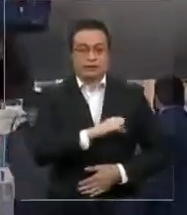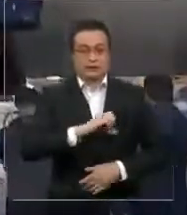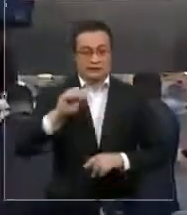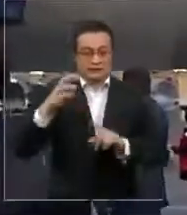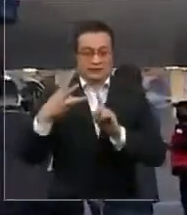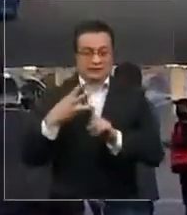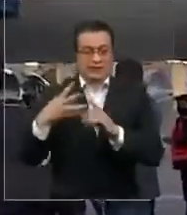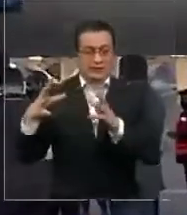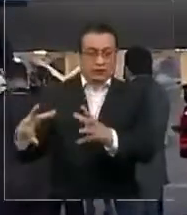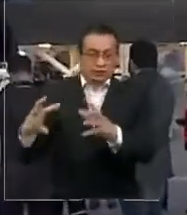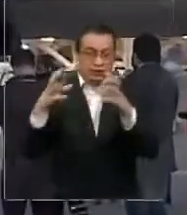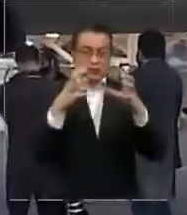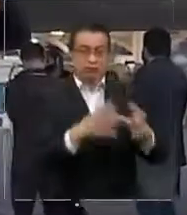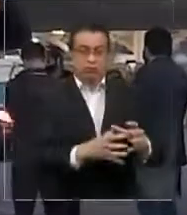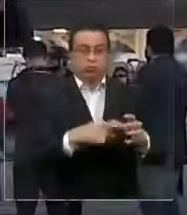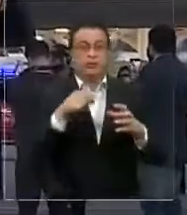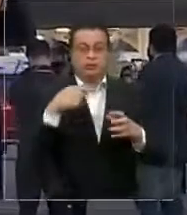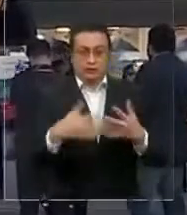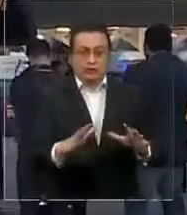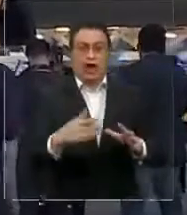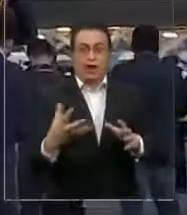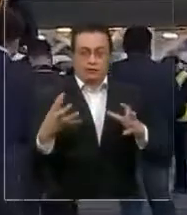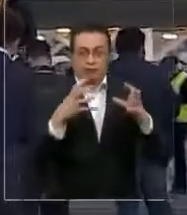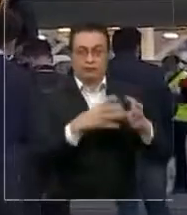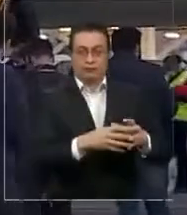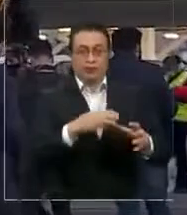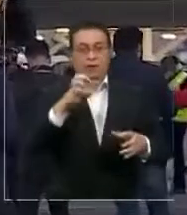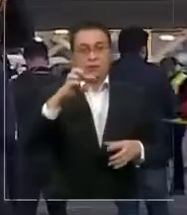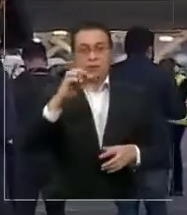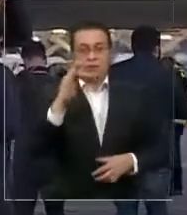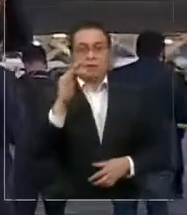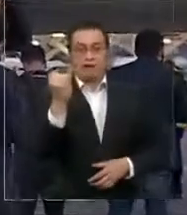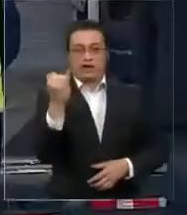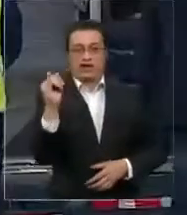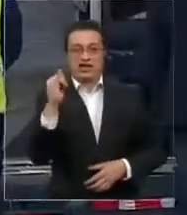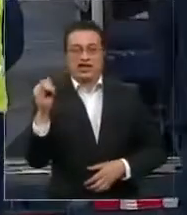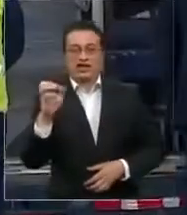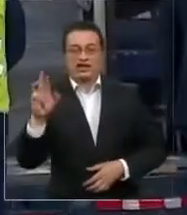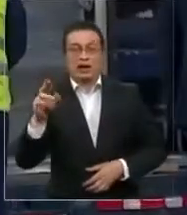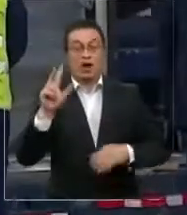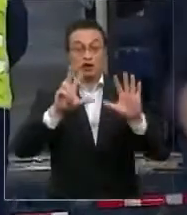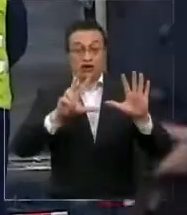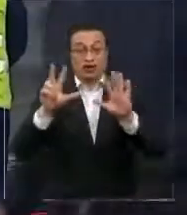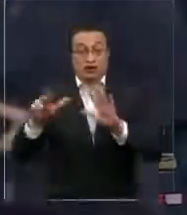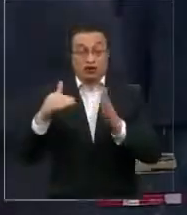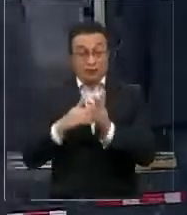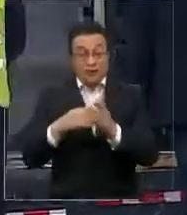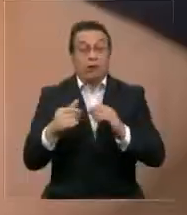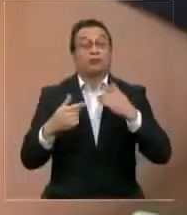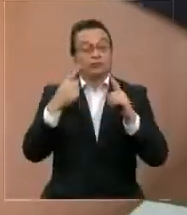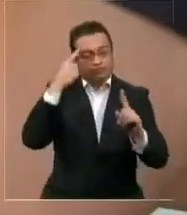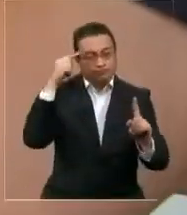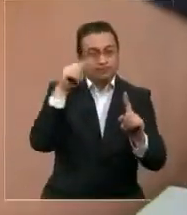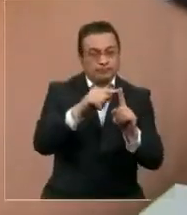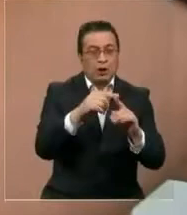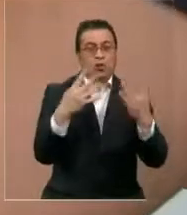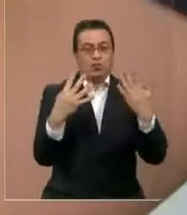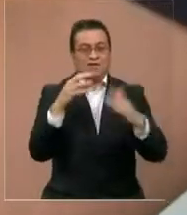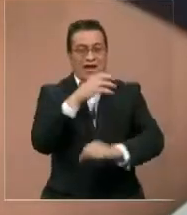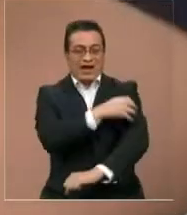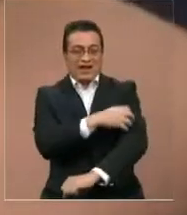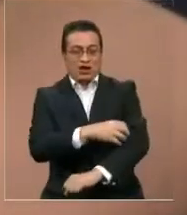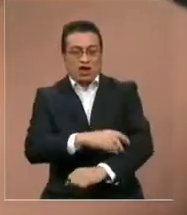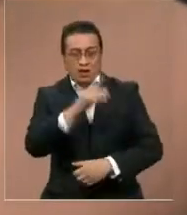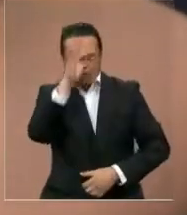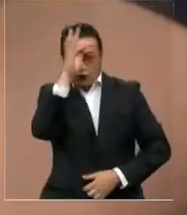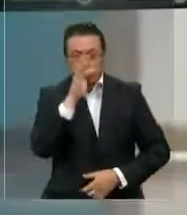tercer cargamento de las vacunas Pfizer-BioNTech. Las 88.000 dosis serán destinadas a funcionarios de la salud de 9 regiones, pero